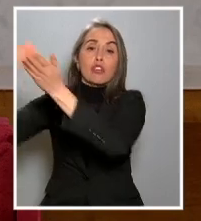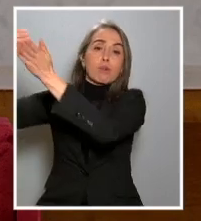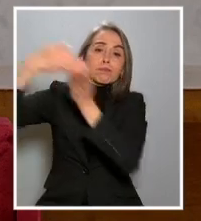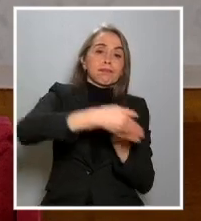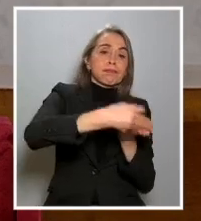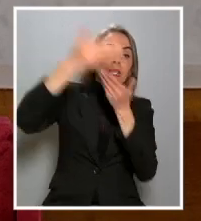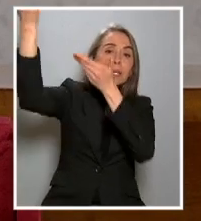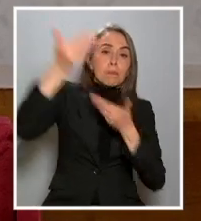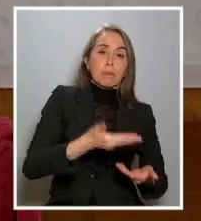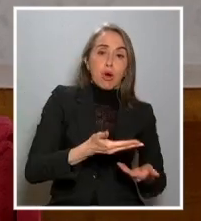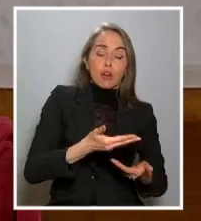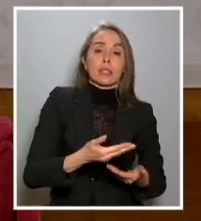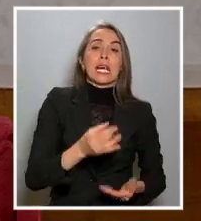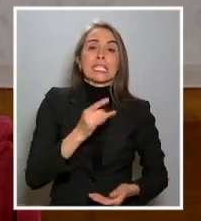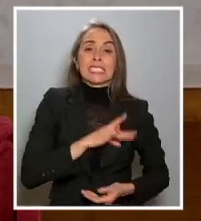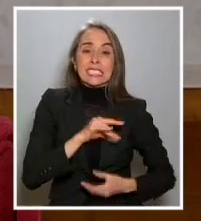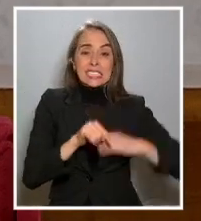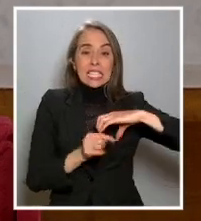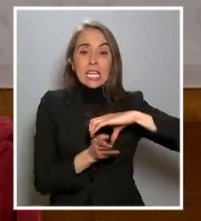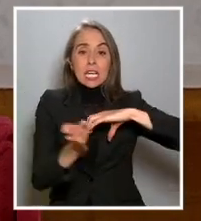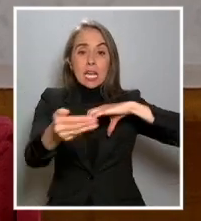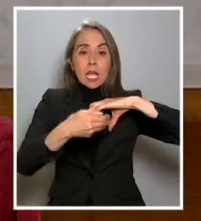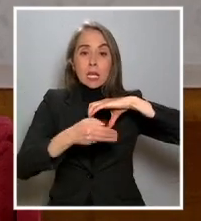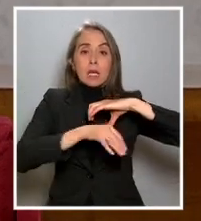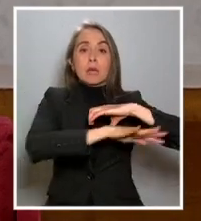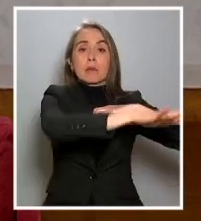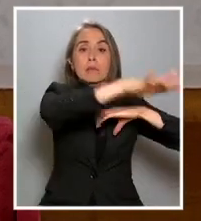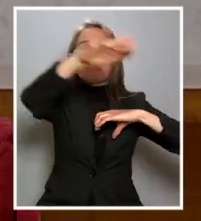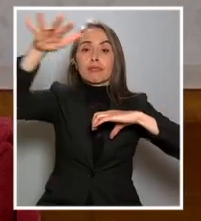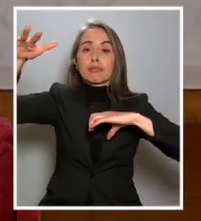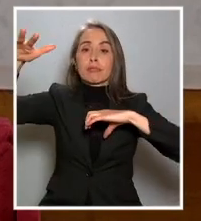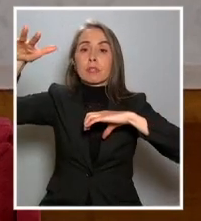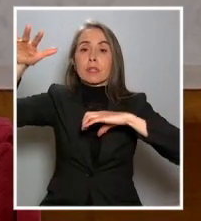nuestra posición como puerta de entrada al continente americano.